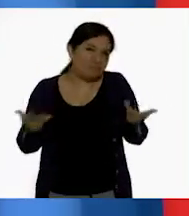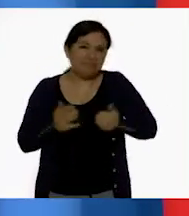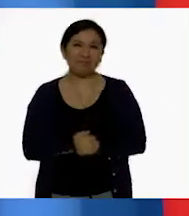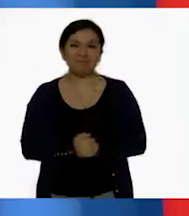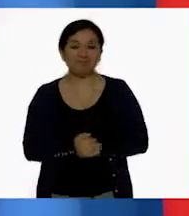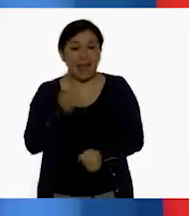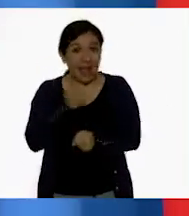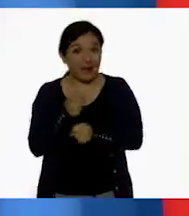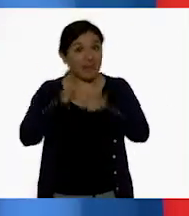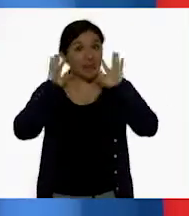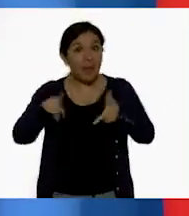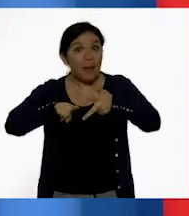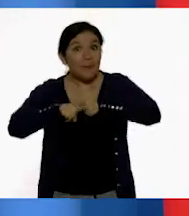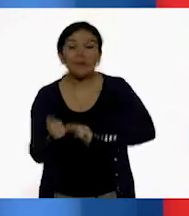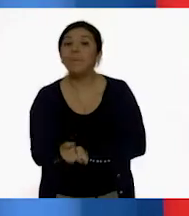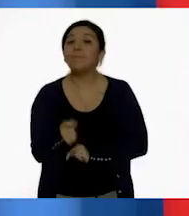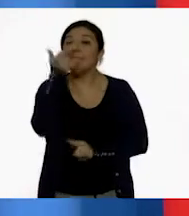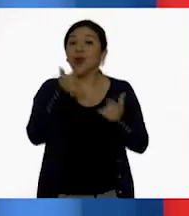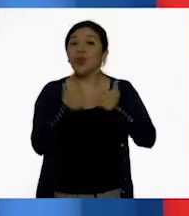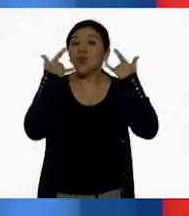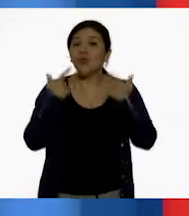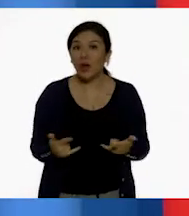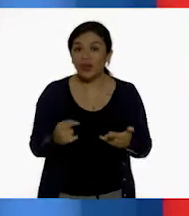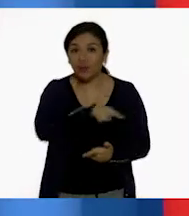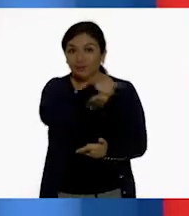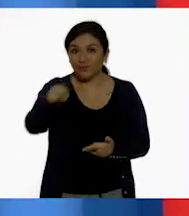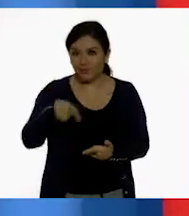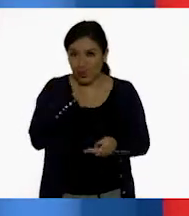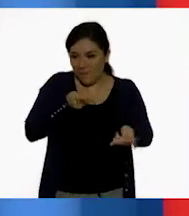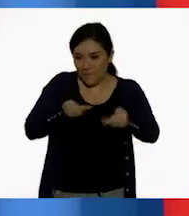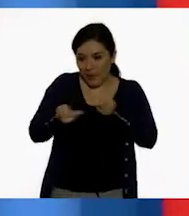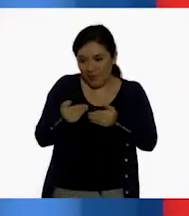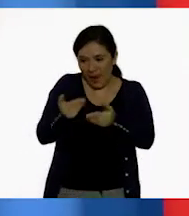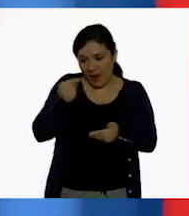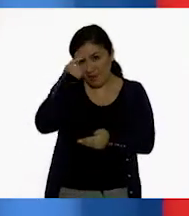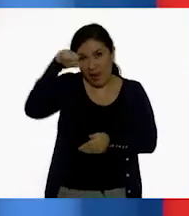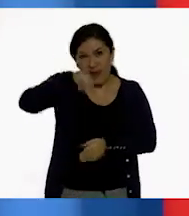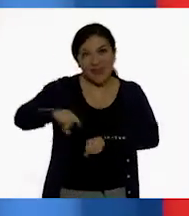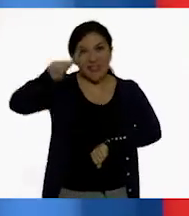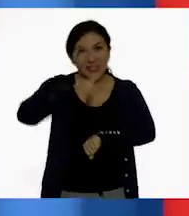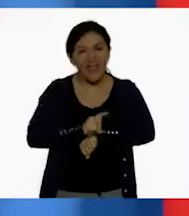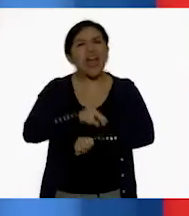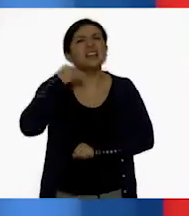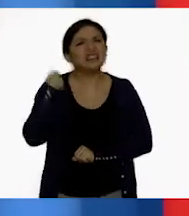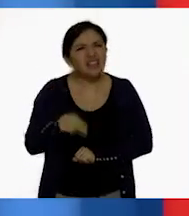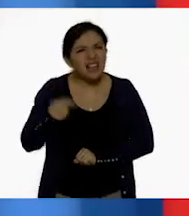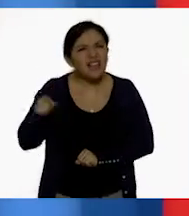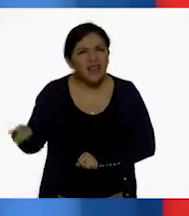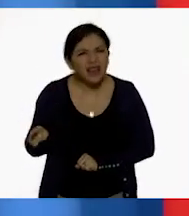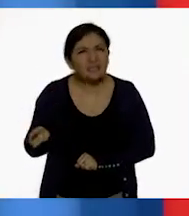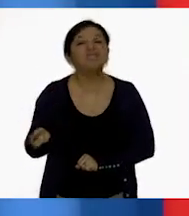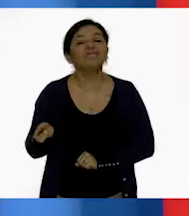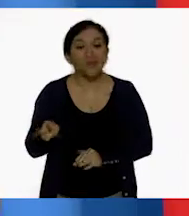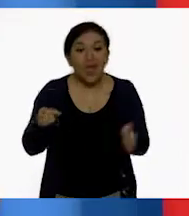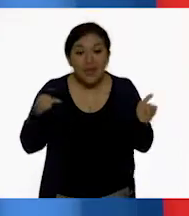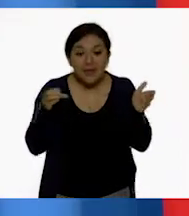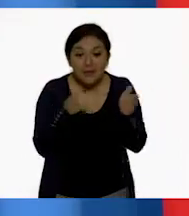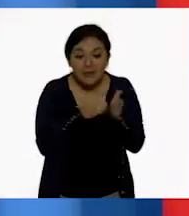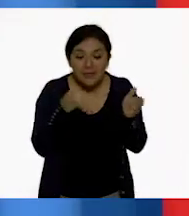pues demos paso al primer cuento que les tenemos preparados para el día de hoy. Se llama La Caja